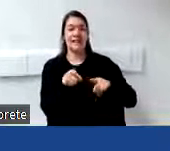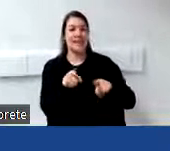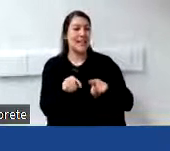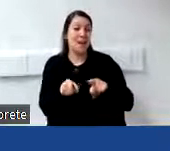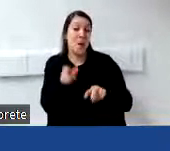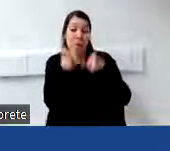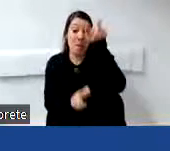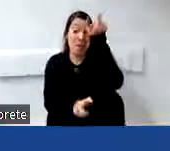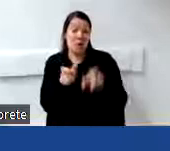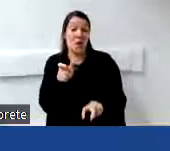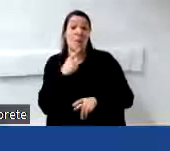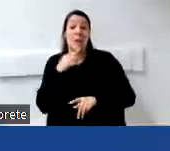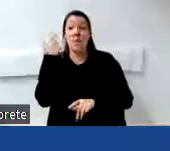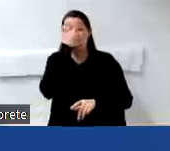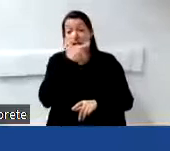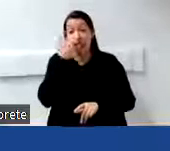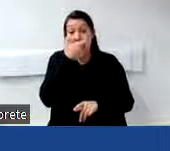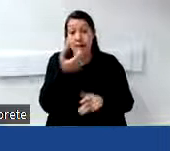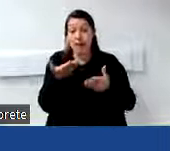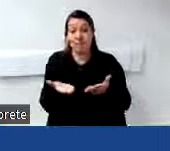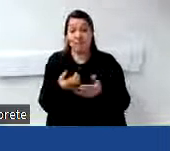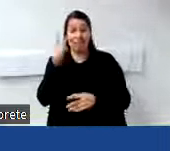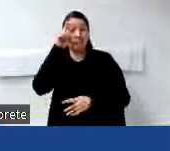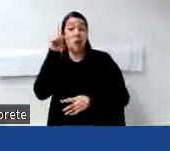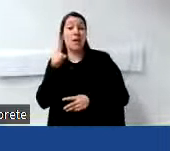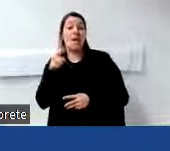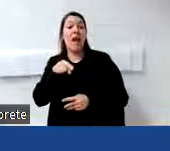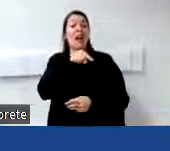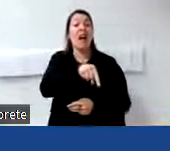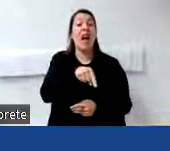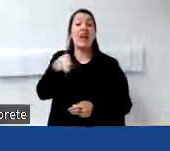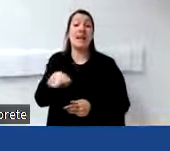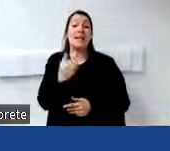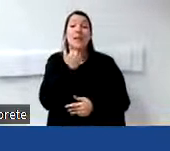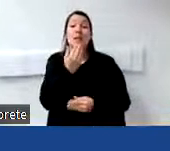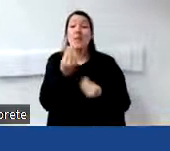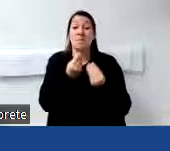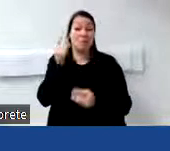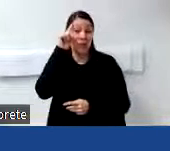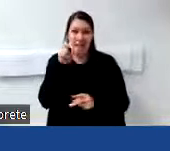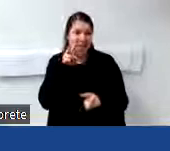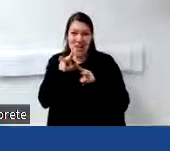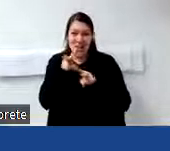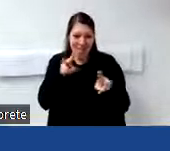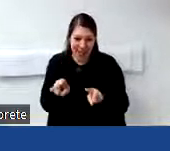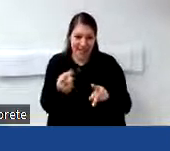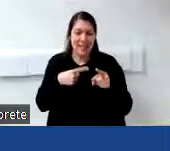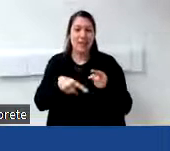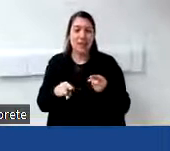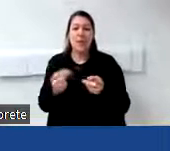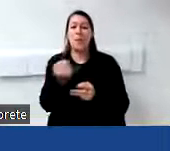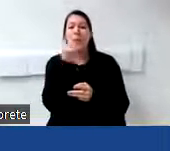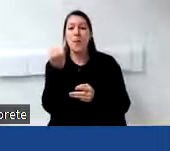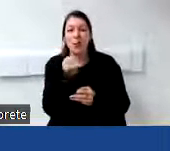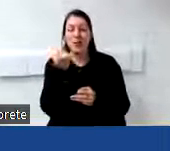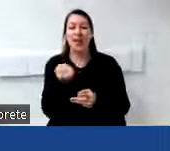la persona, por ejemplo, con discapacidad visual, no sabe dónde es acá, no sabe lo que es allá. Son palabras imprecisas, entonces es bien